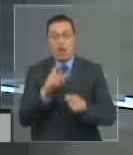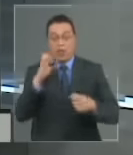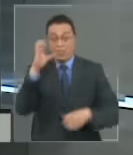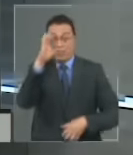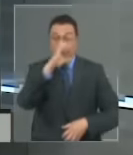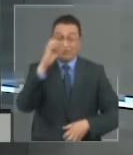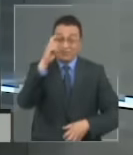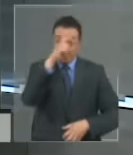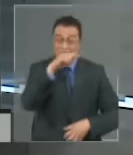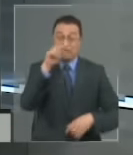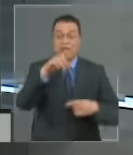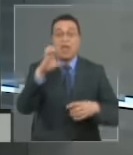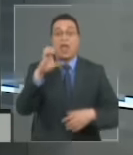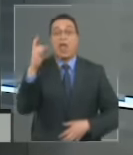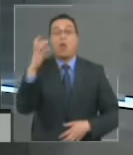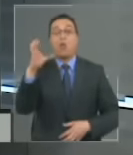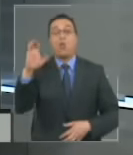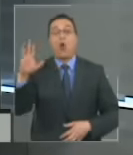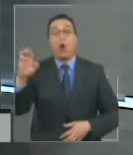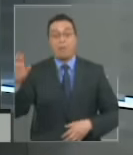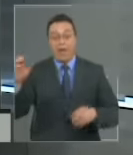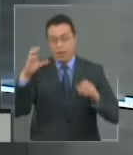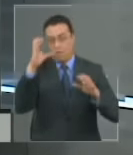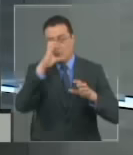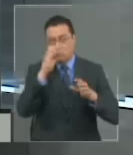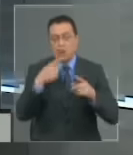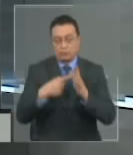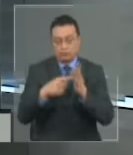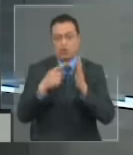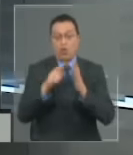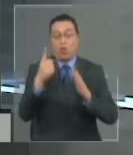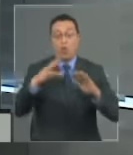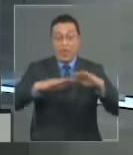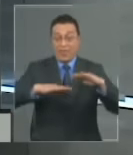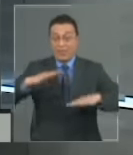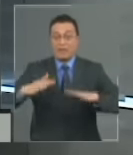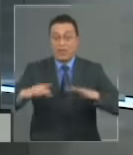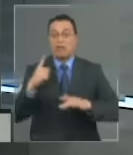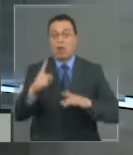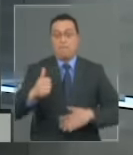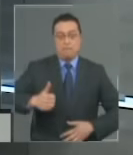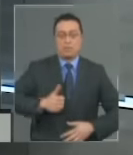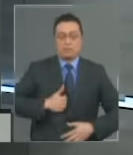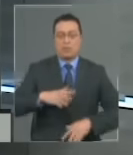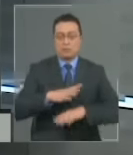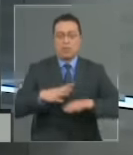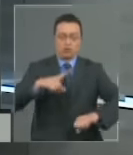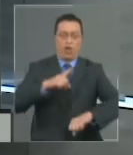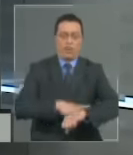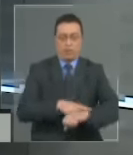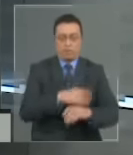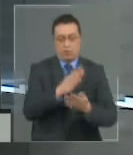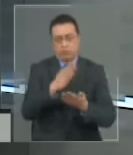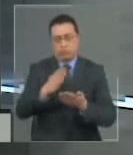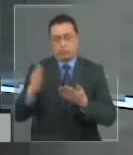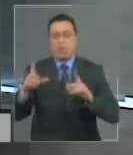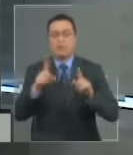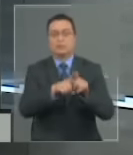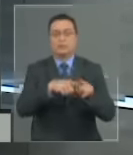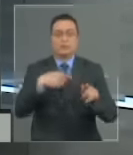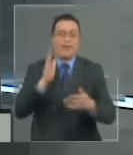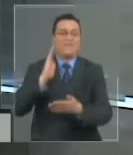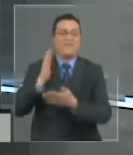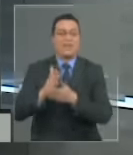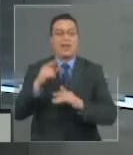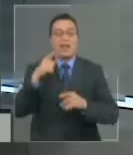Europa valorar sus logros. Uno de ellos, la estabilidad, que cuando está presente tanto tiempo, tal vez el más largo desde fines del Imperio